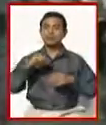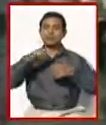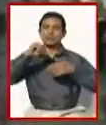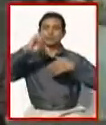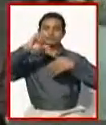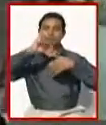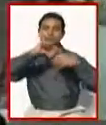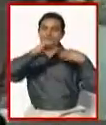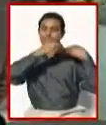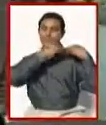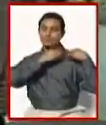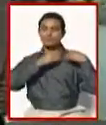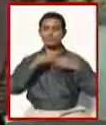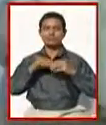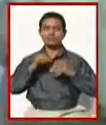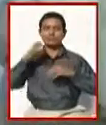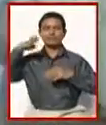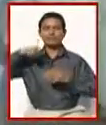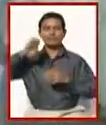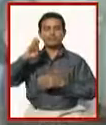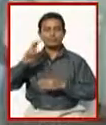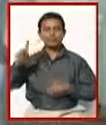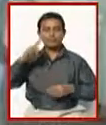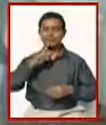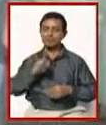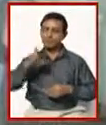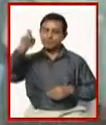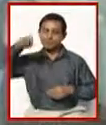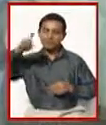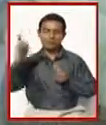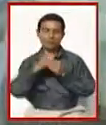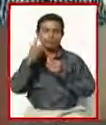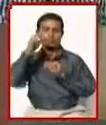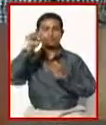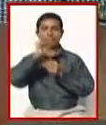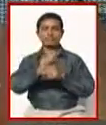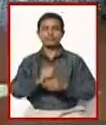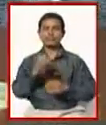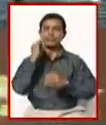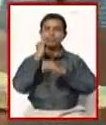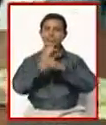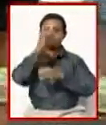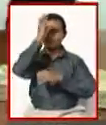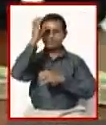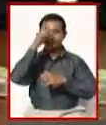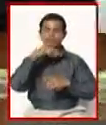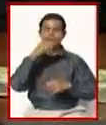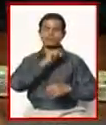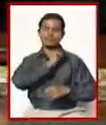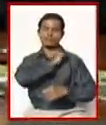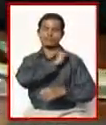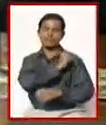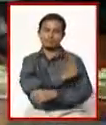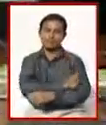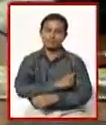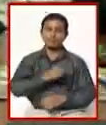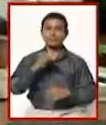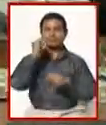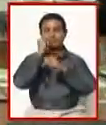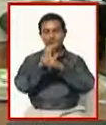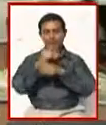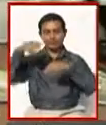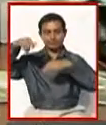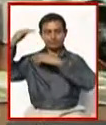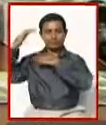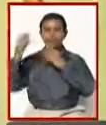evangelización debe seguir siendo el principal trabajo de la iglesia católica así lo señalan las autoridades de la iglesia en santa cruz en